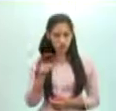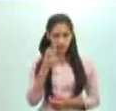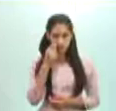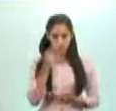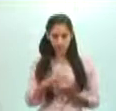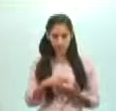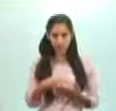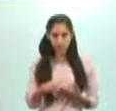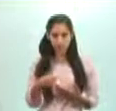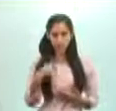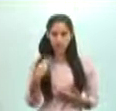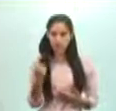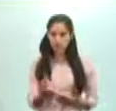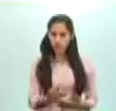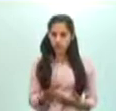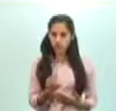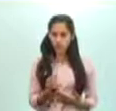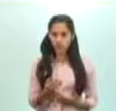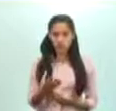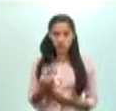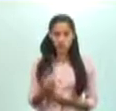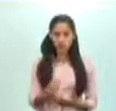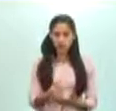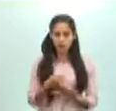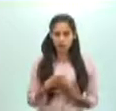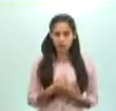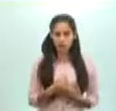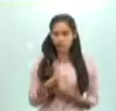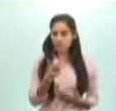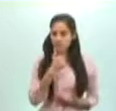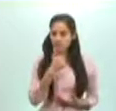poeta nos logra vencer con ese noble encanto.